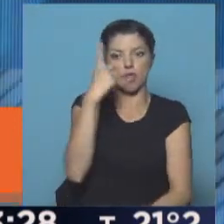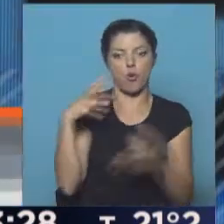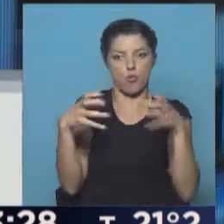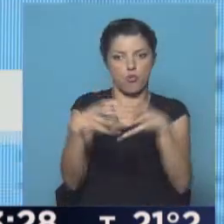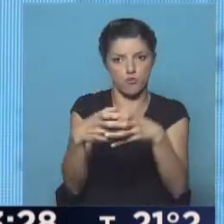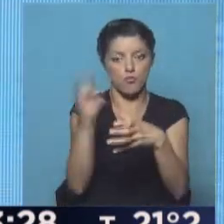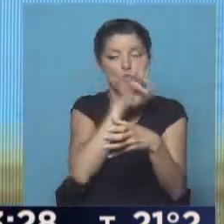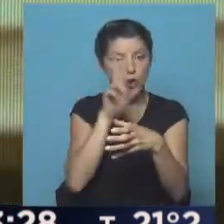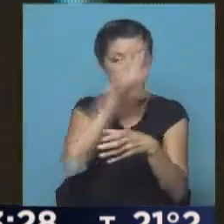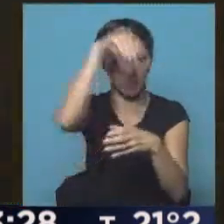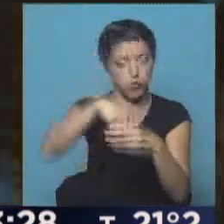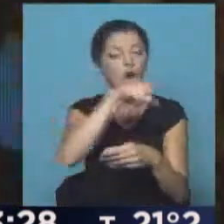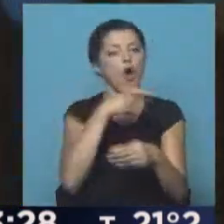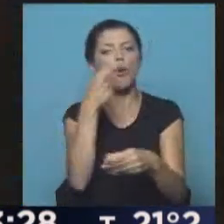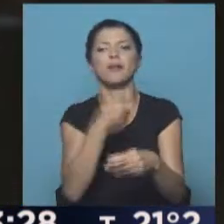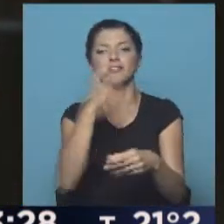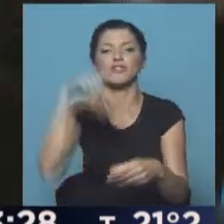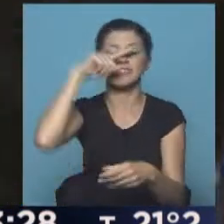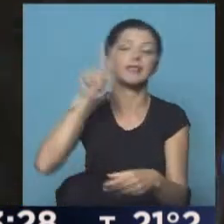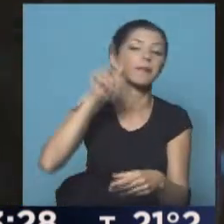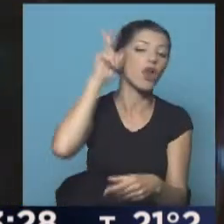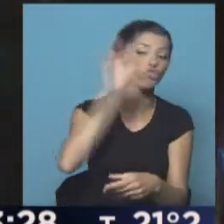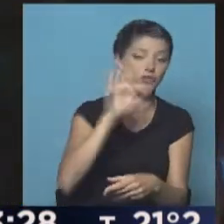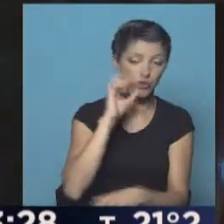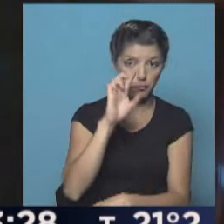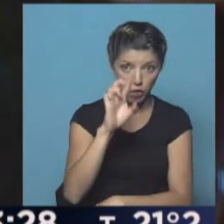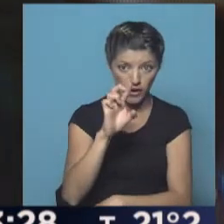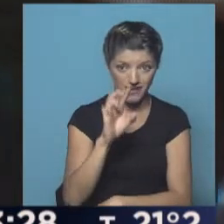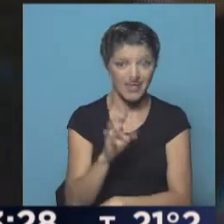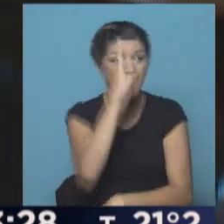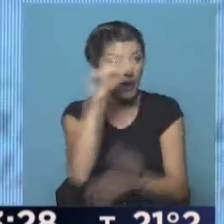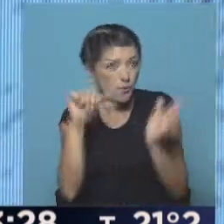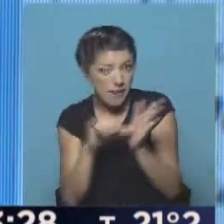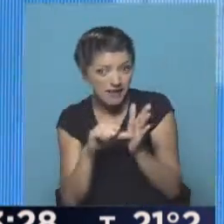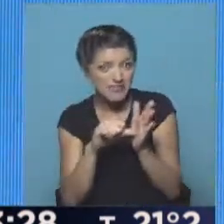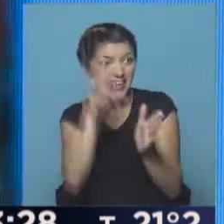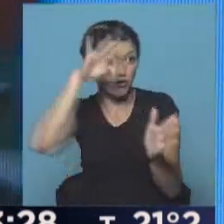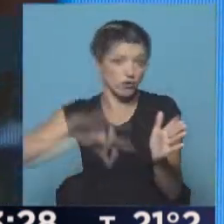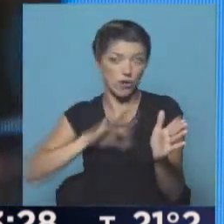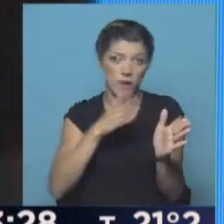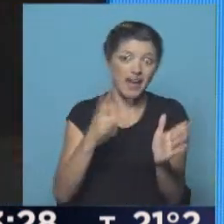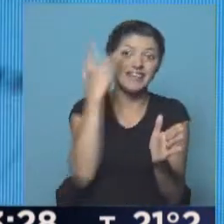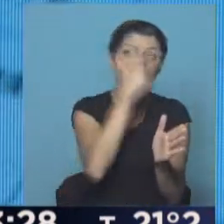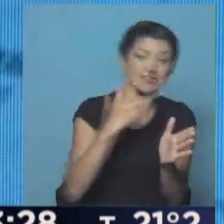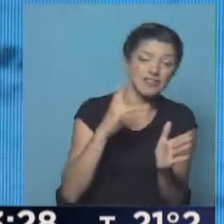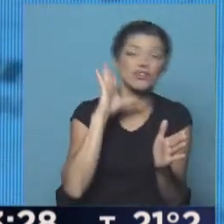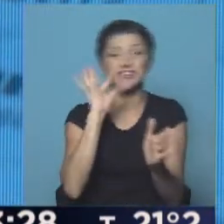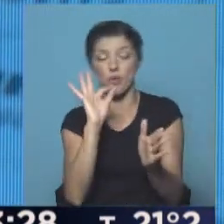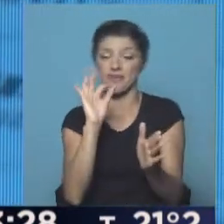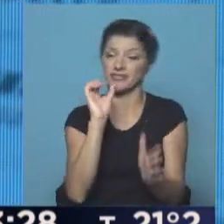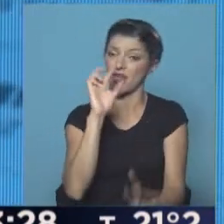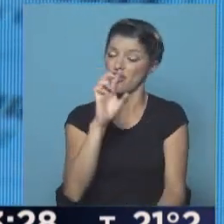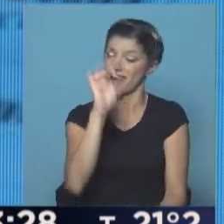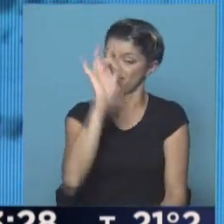fondo penitenciario cobraba una jubilación de $7.800 en un país en el cual el sueldo promedio es de